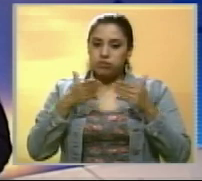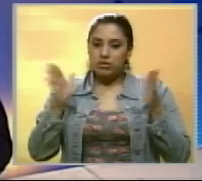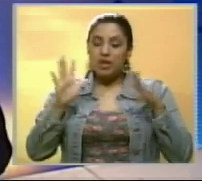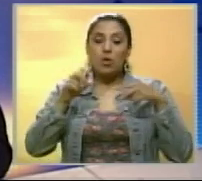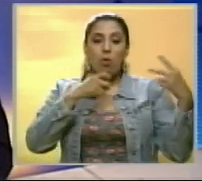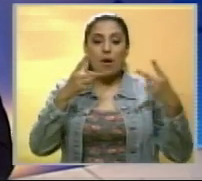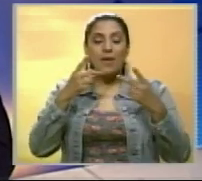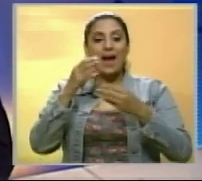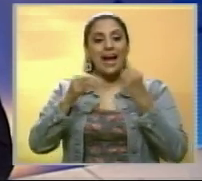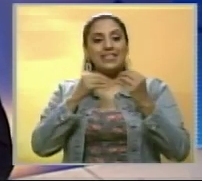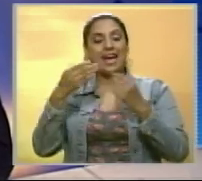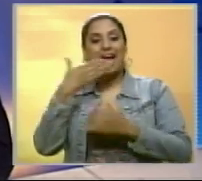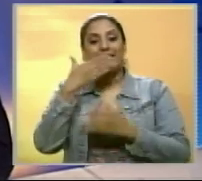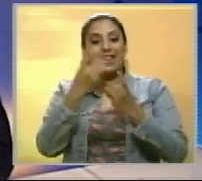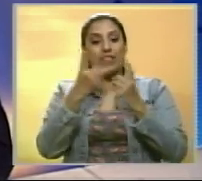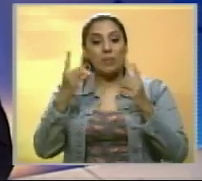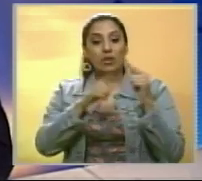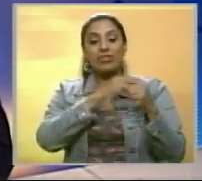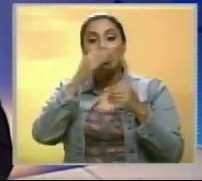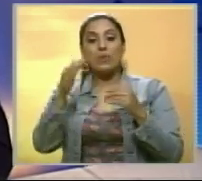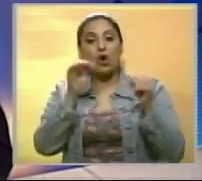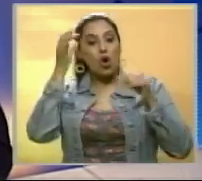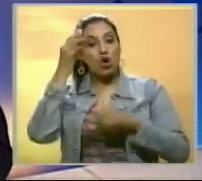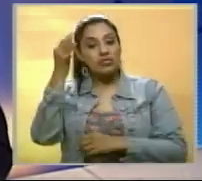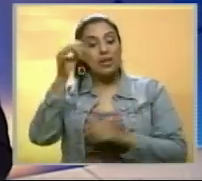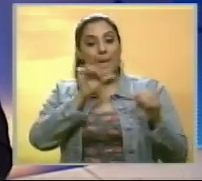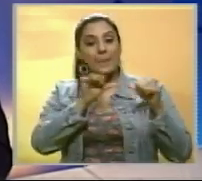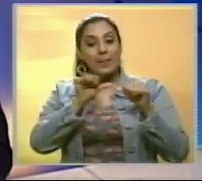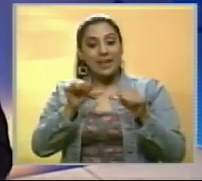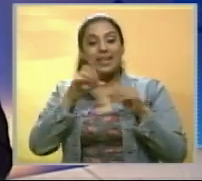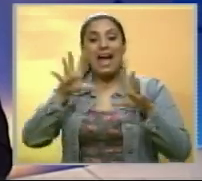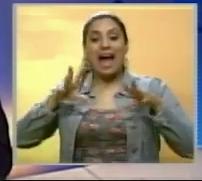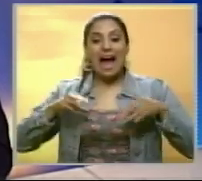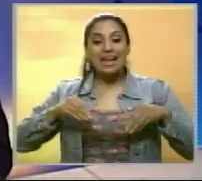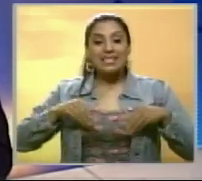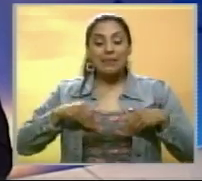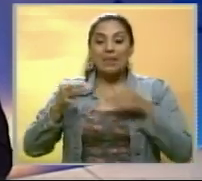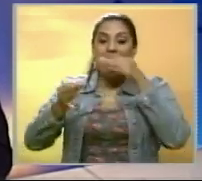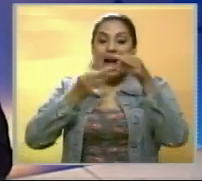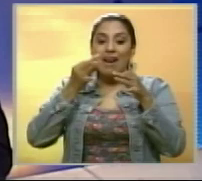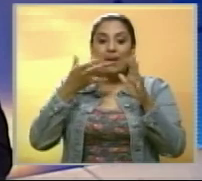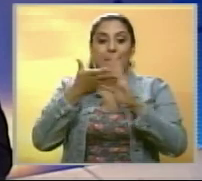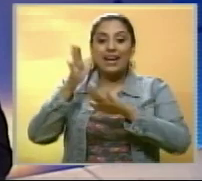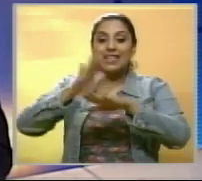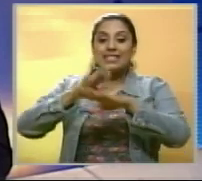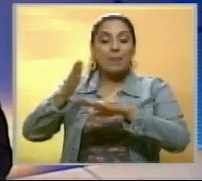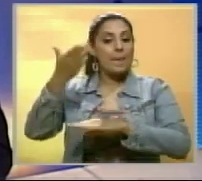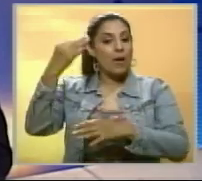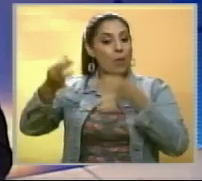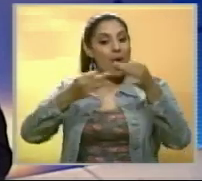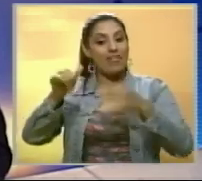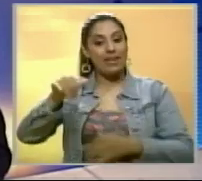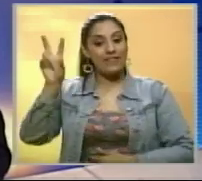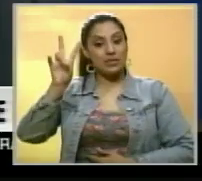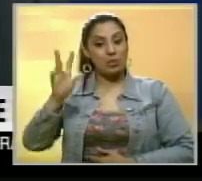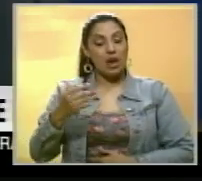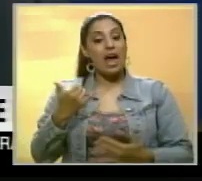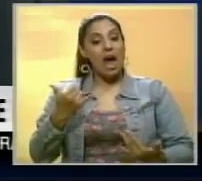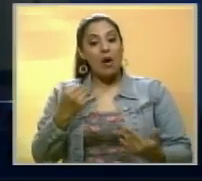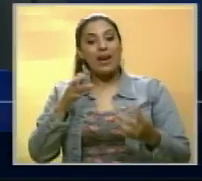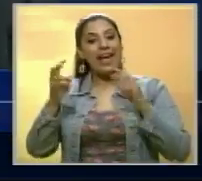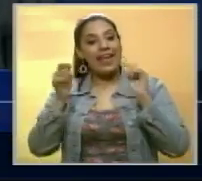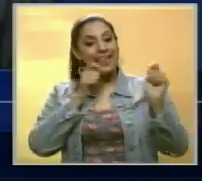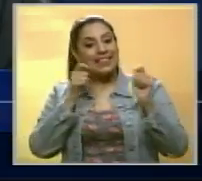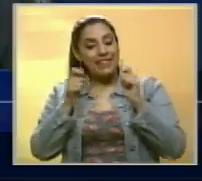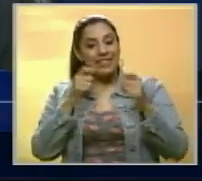de la Carta Democrática luego de que el Consejo Permanente del Ente aceptara una declaración para llamar al diálogo en Venezuela. Durante una